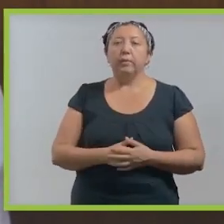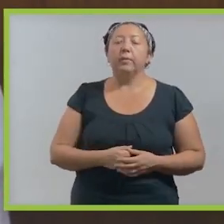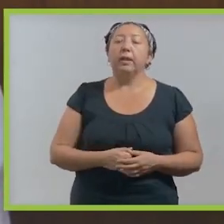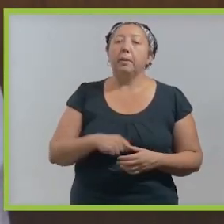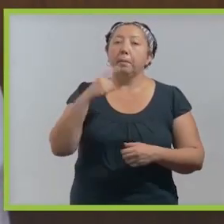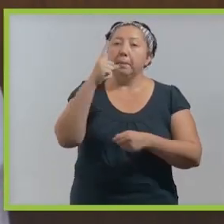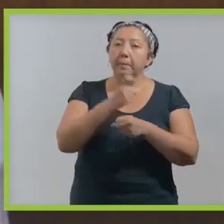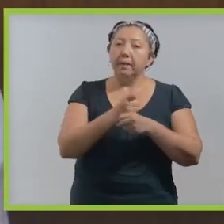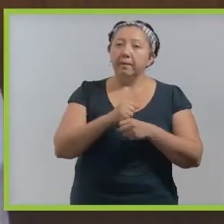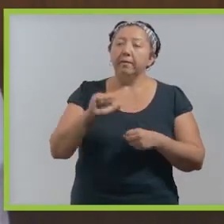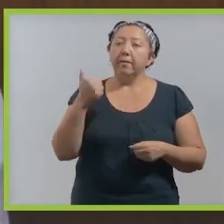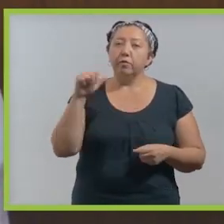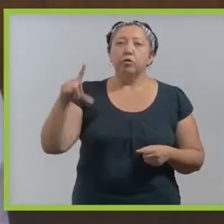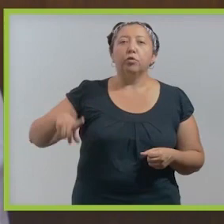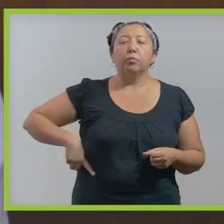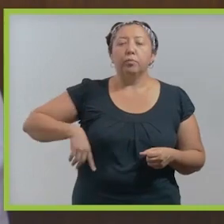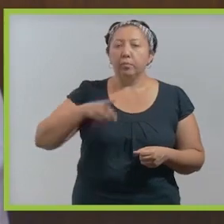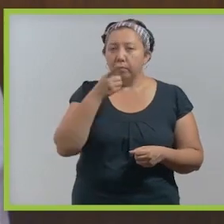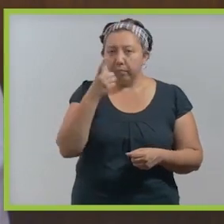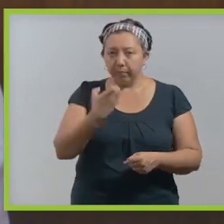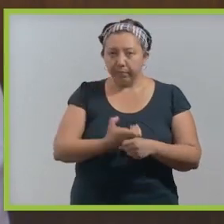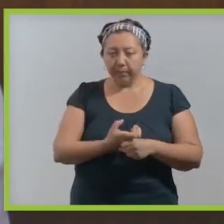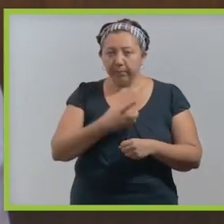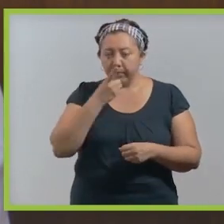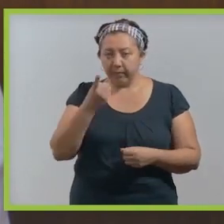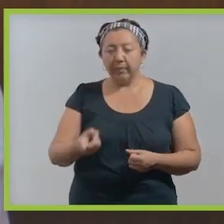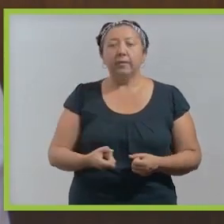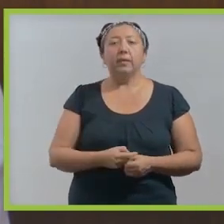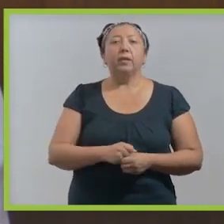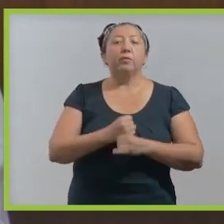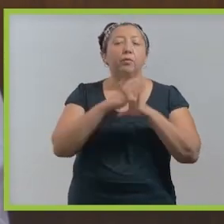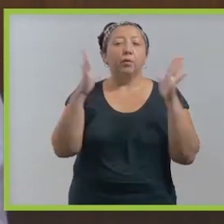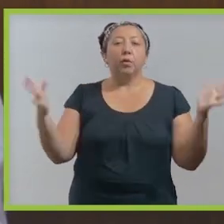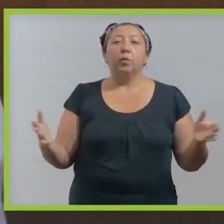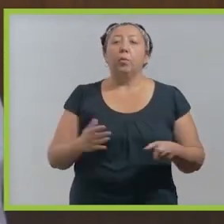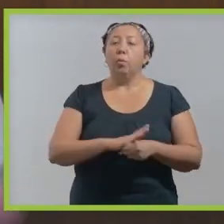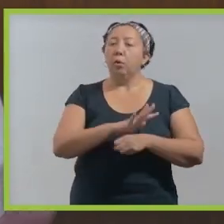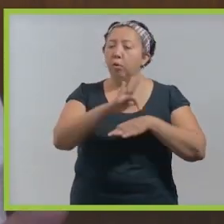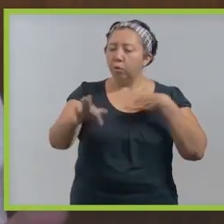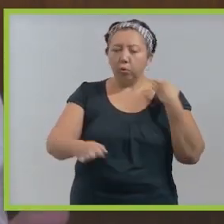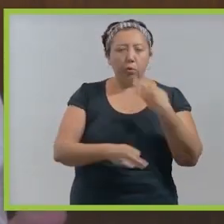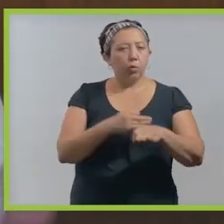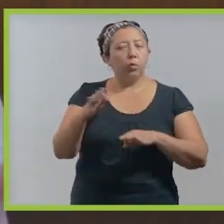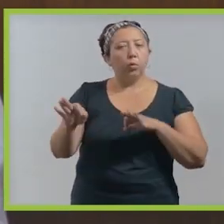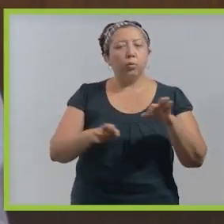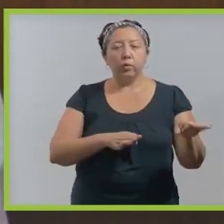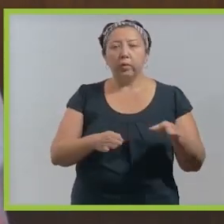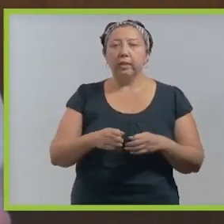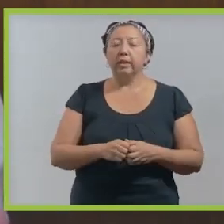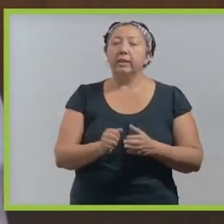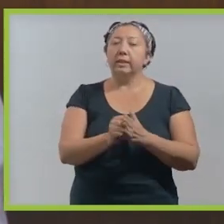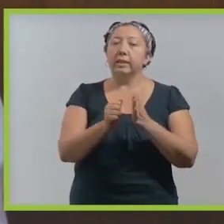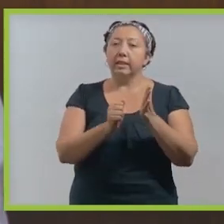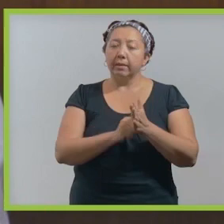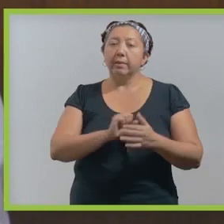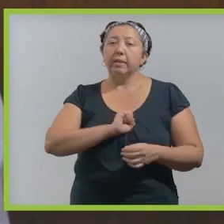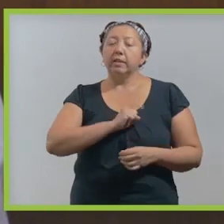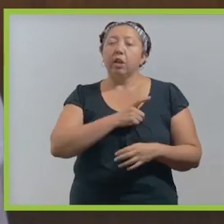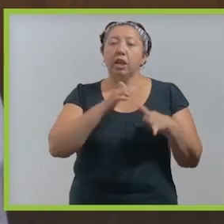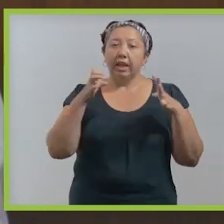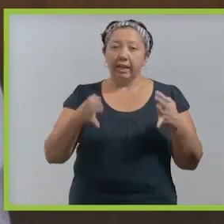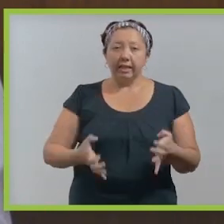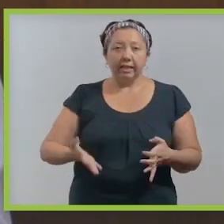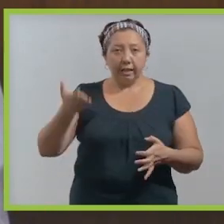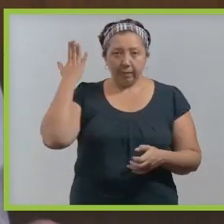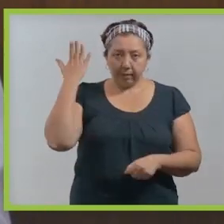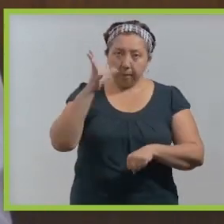Entonces, el 1 de agosto, el gobierno federal crea una nueva disposición, mediante el cual todos los trabajadores del sistema de salud que